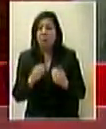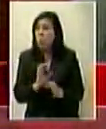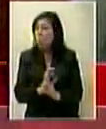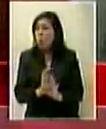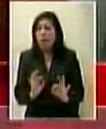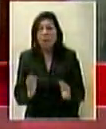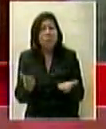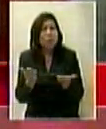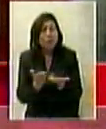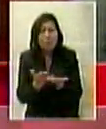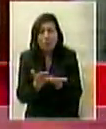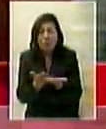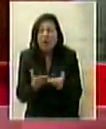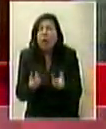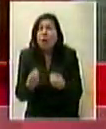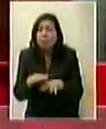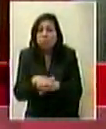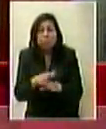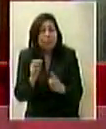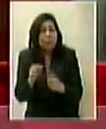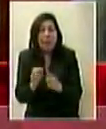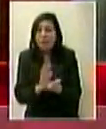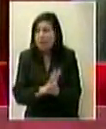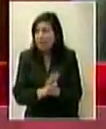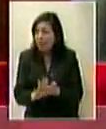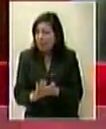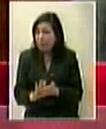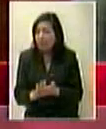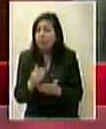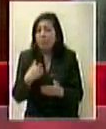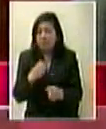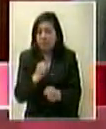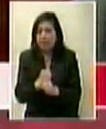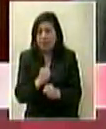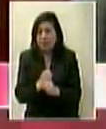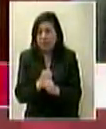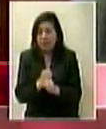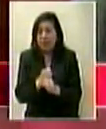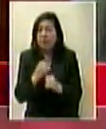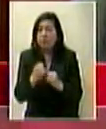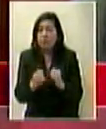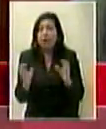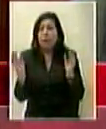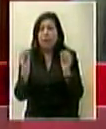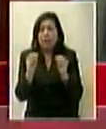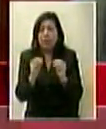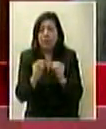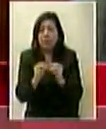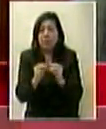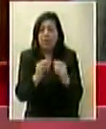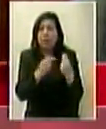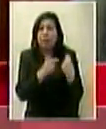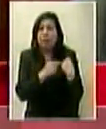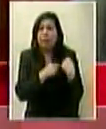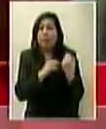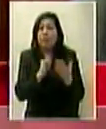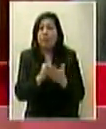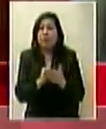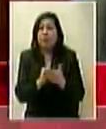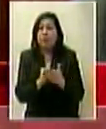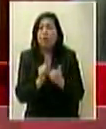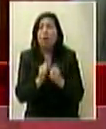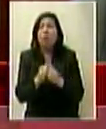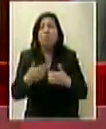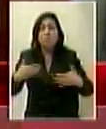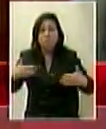ningún estudio, ningún perfil. Estamos trabajando a fin de concretar los compromisos que se han asumido